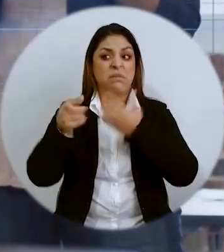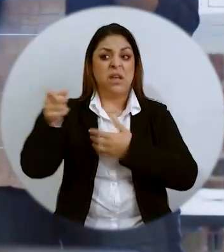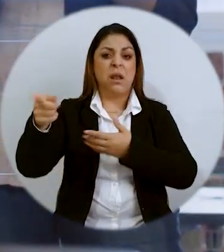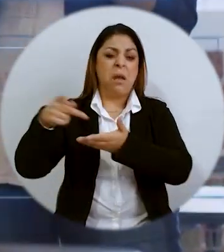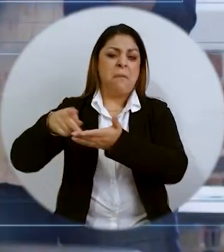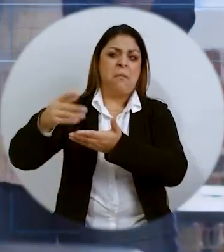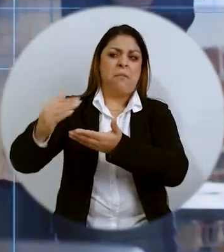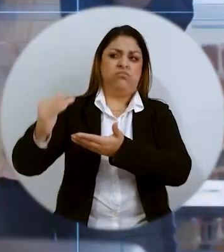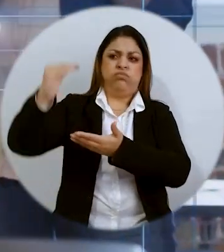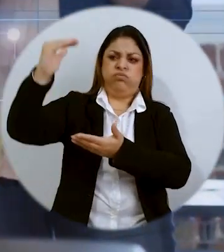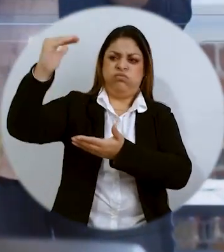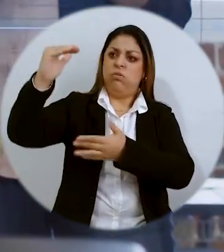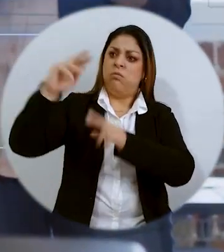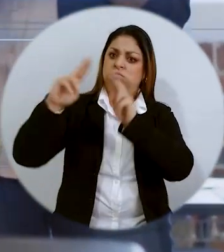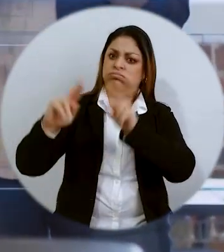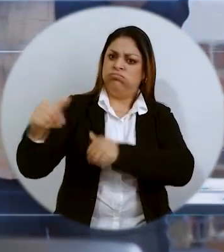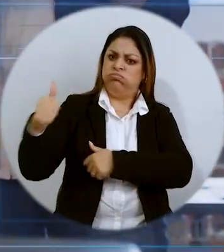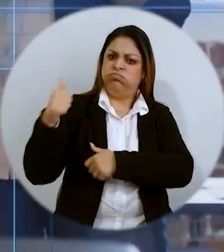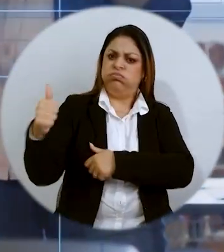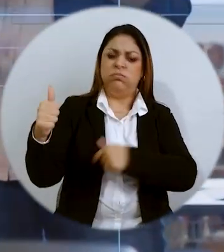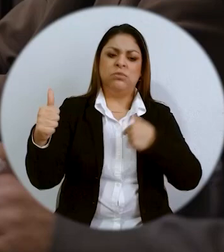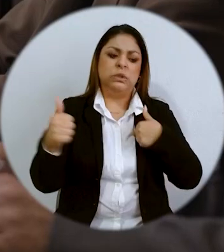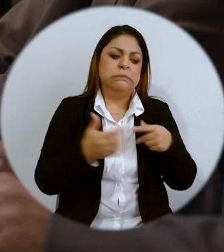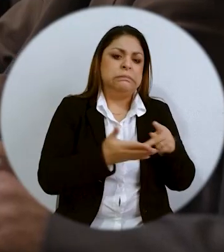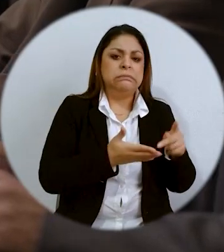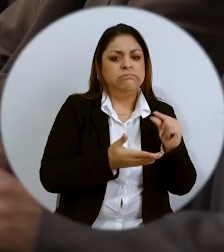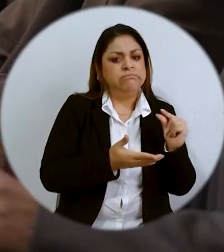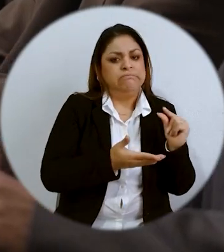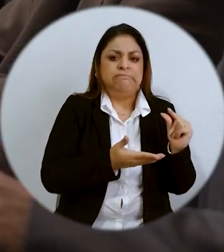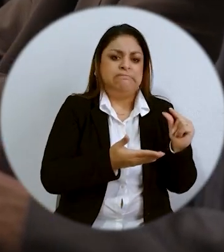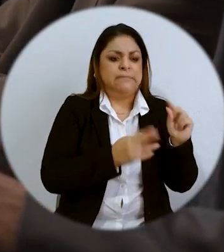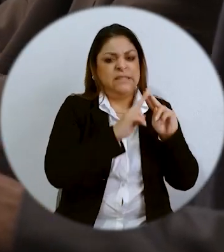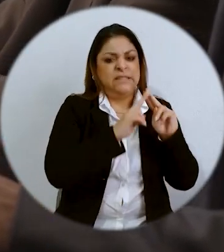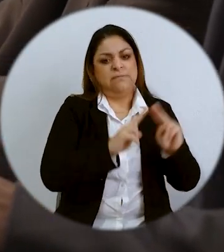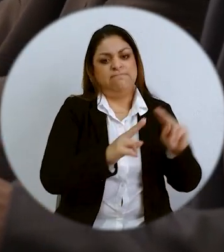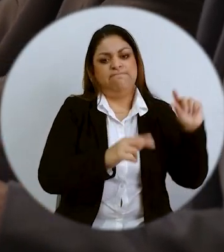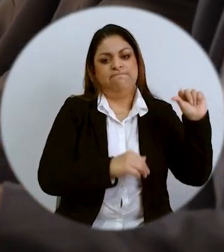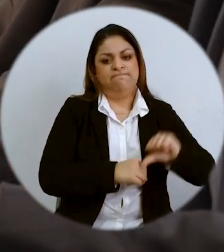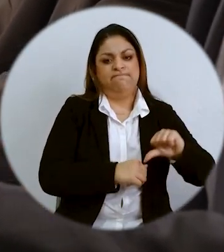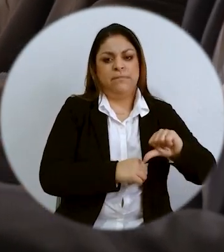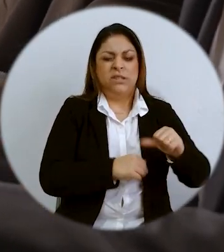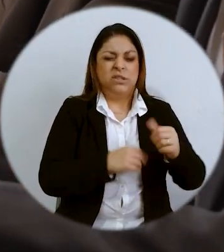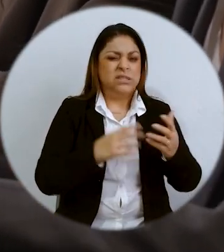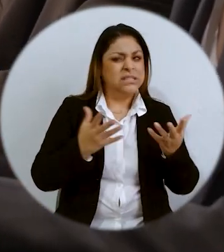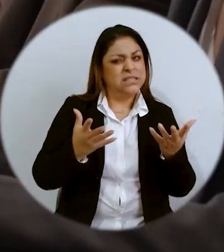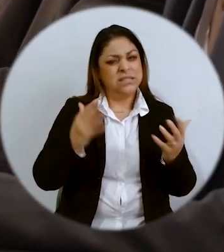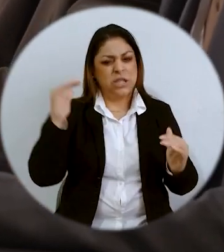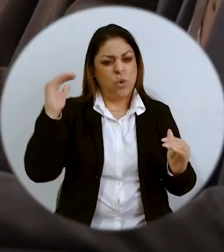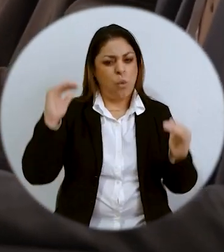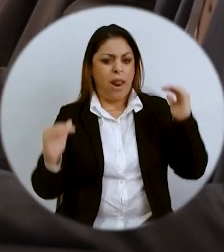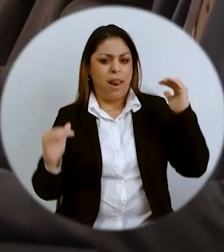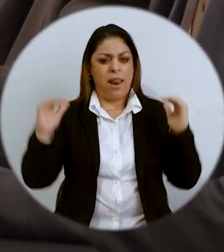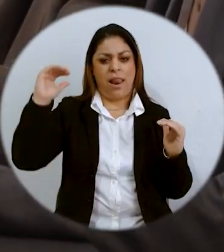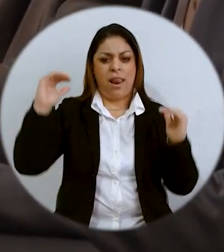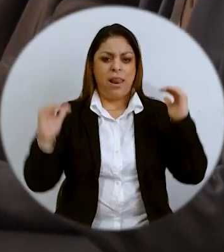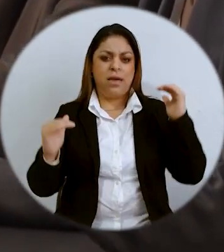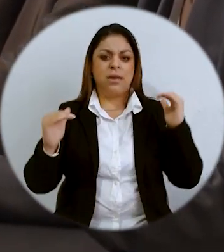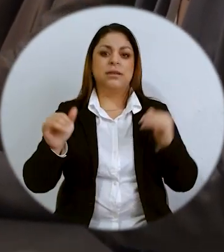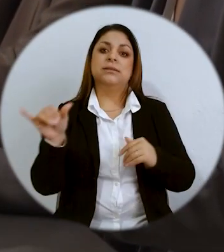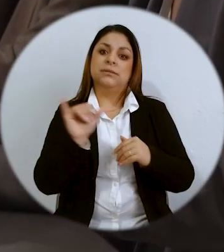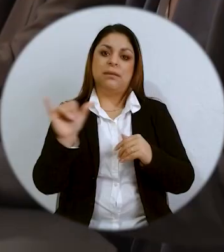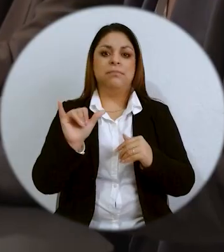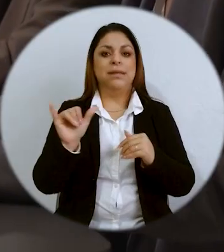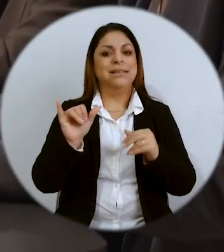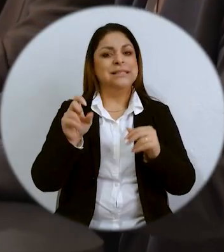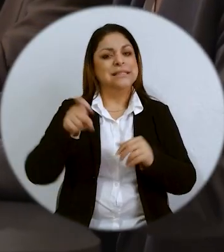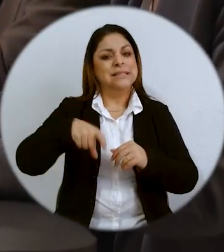desigualdad. Y eso me parece que es un tema central que, si bien es cierto, se lleva también con